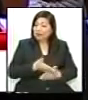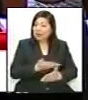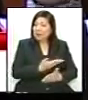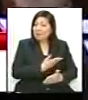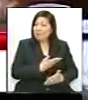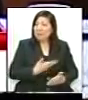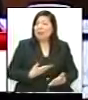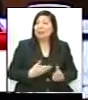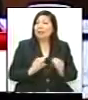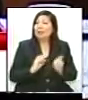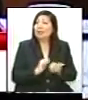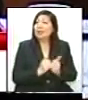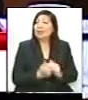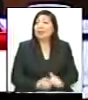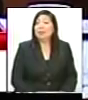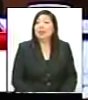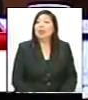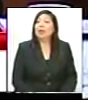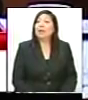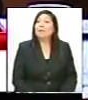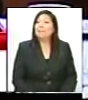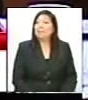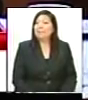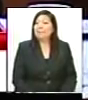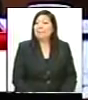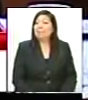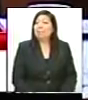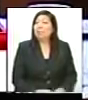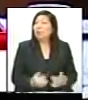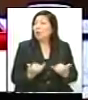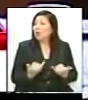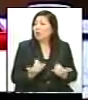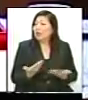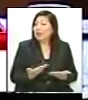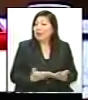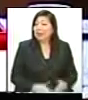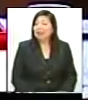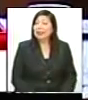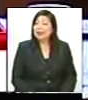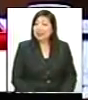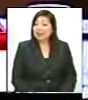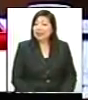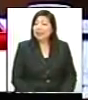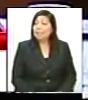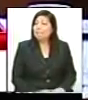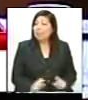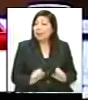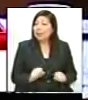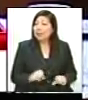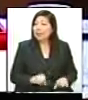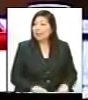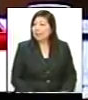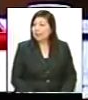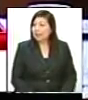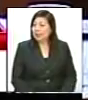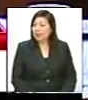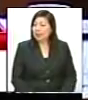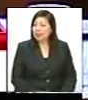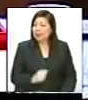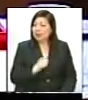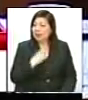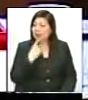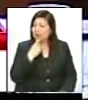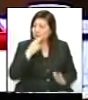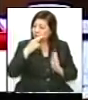presidente, estamos cambiándolo y le dije, hoy día me enteré que tenía que venir acá, pero estaba haciendo, yo sí